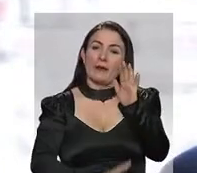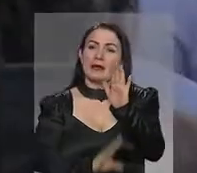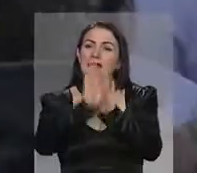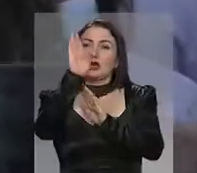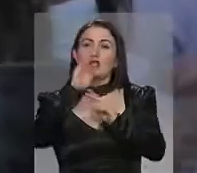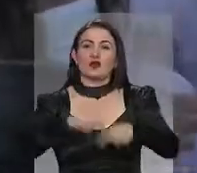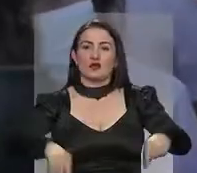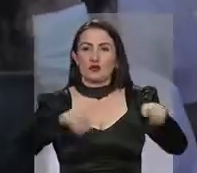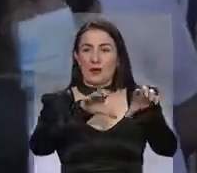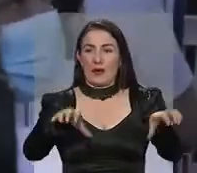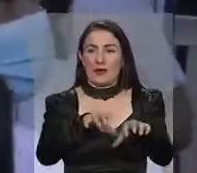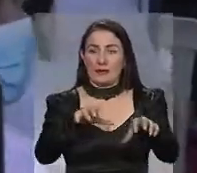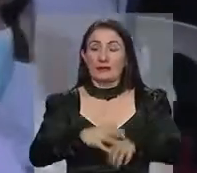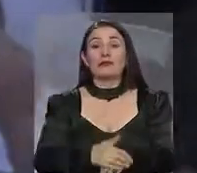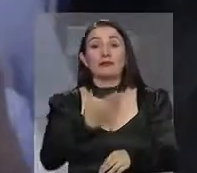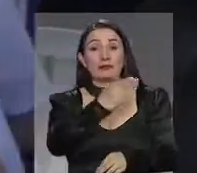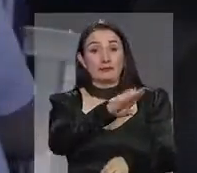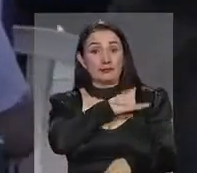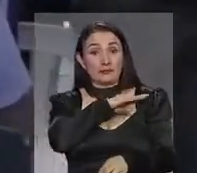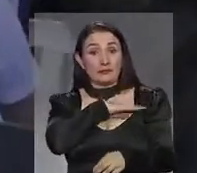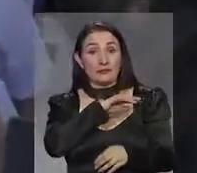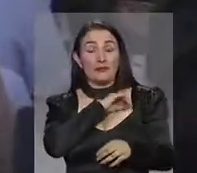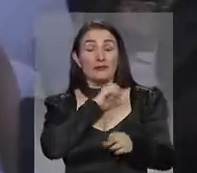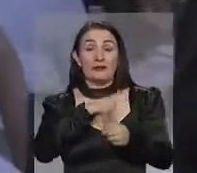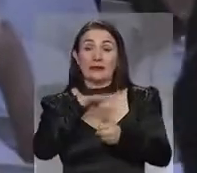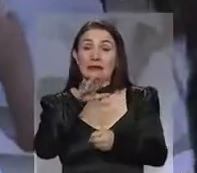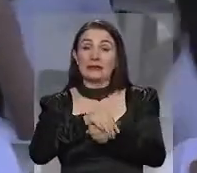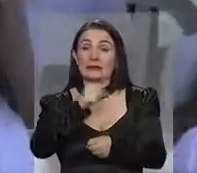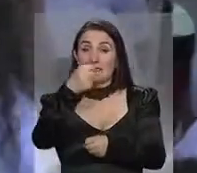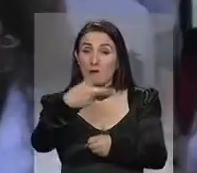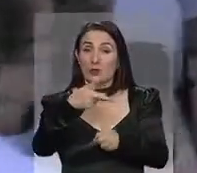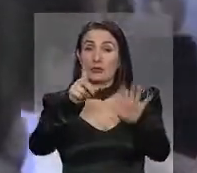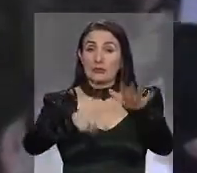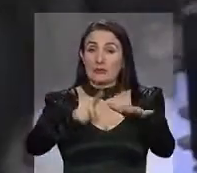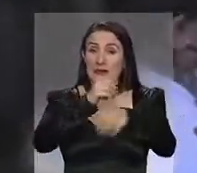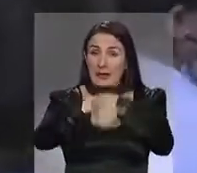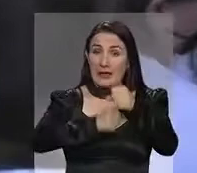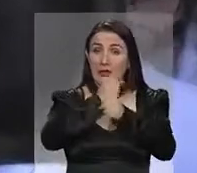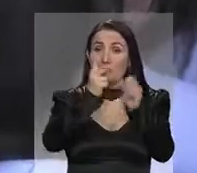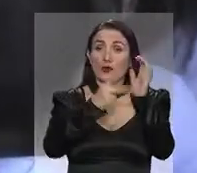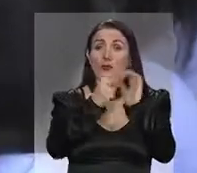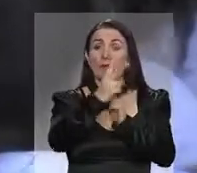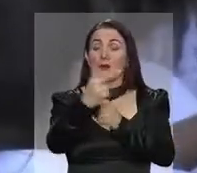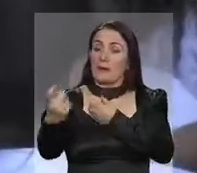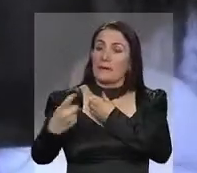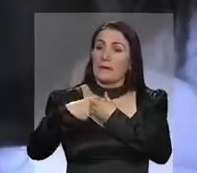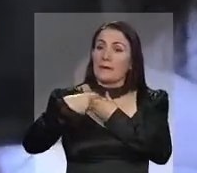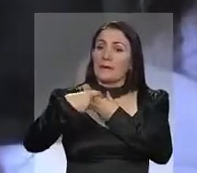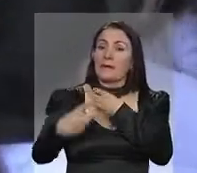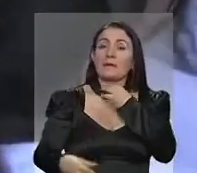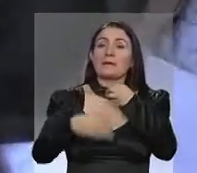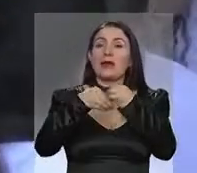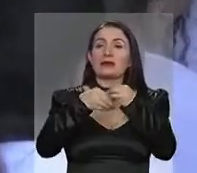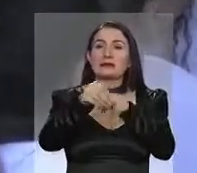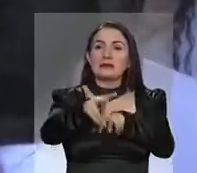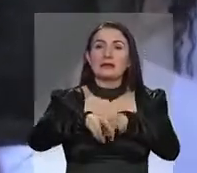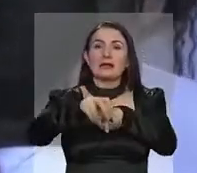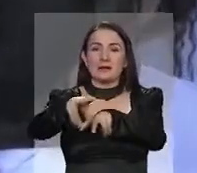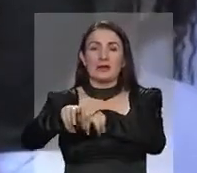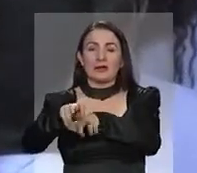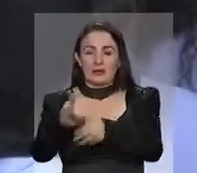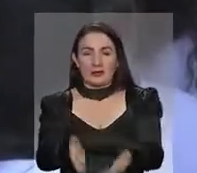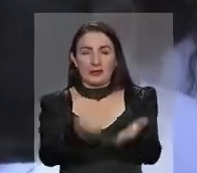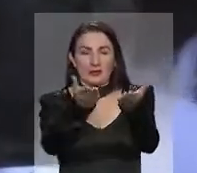de este programa. Según la administración distrital, en el segundo semestre de este año ampliarán el número de personas contratadas en sembradoras por